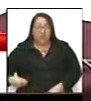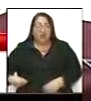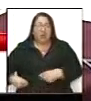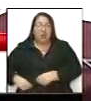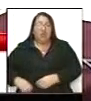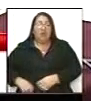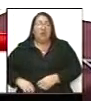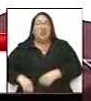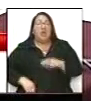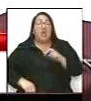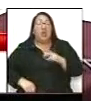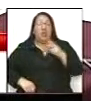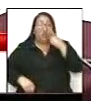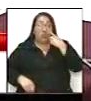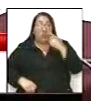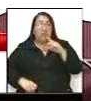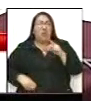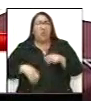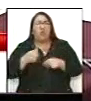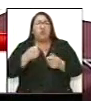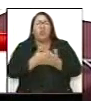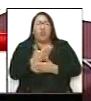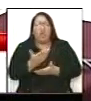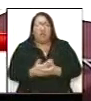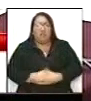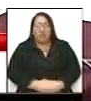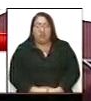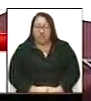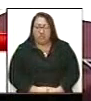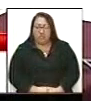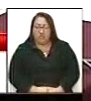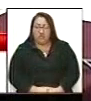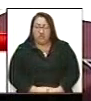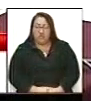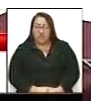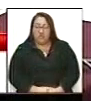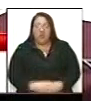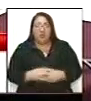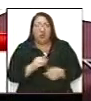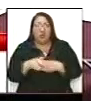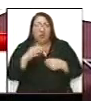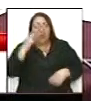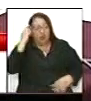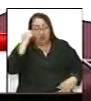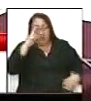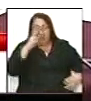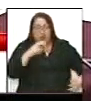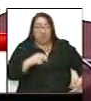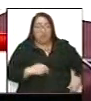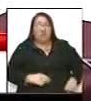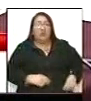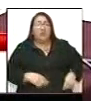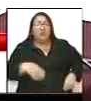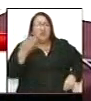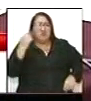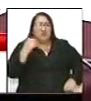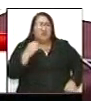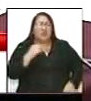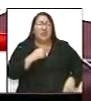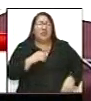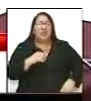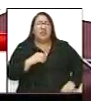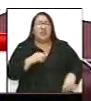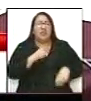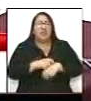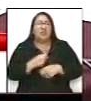pues son nuevos, porque esta precariedad con la que la política peruana se conduce desde hace tantos años lleva a que